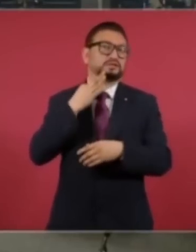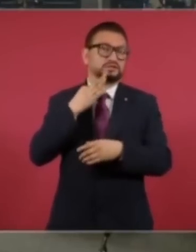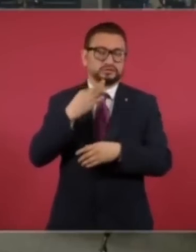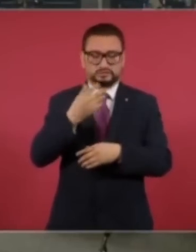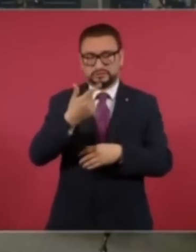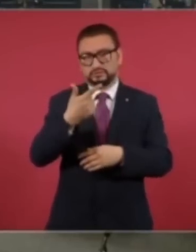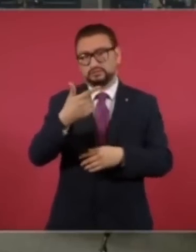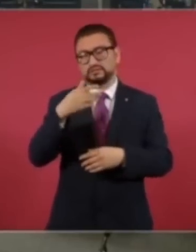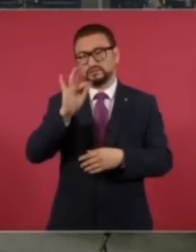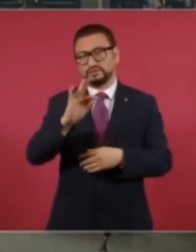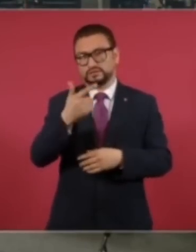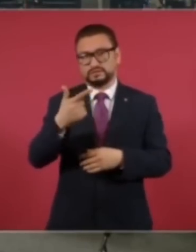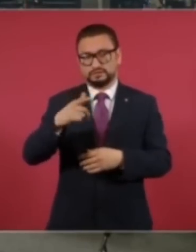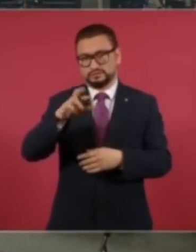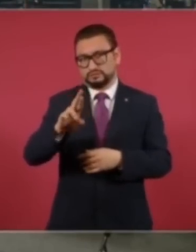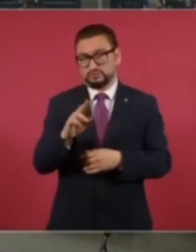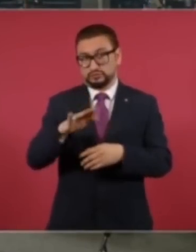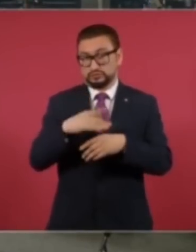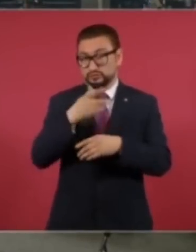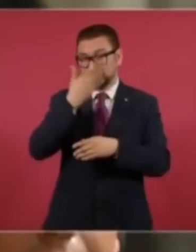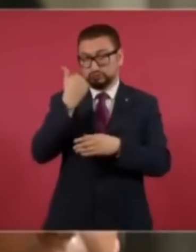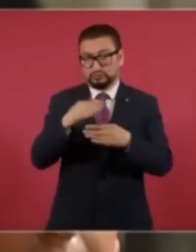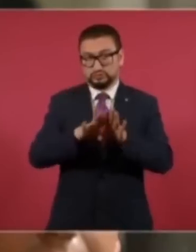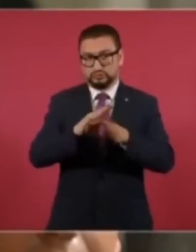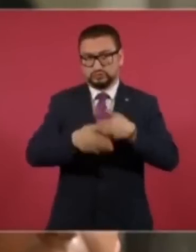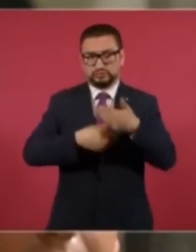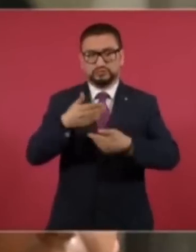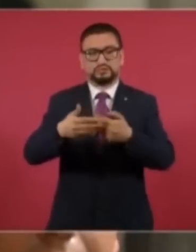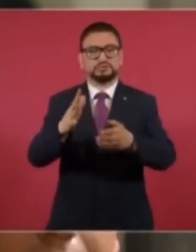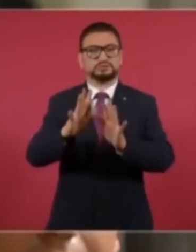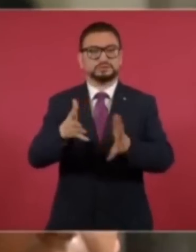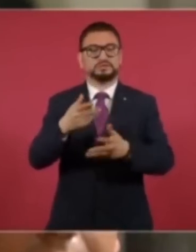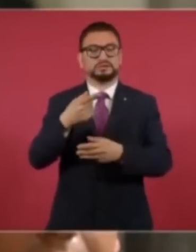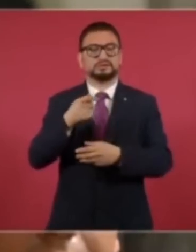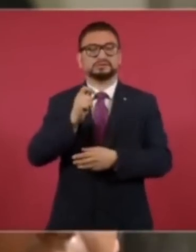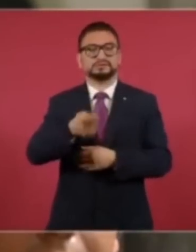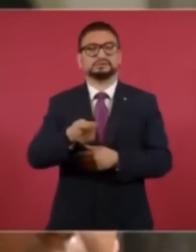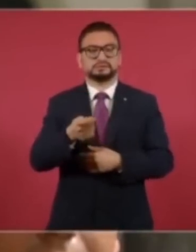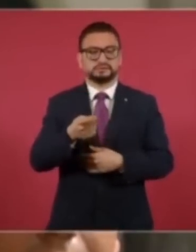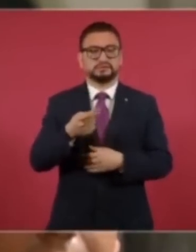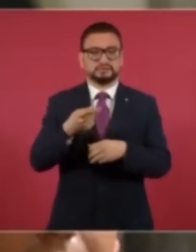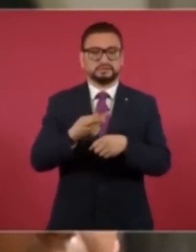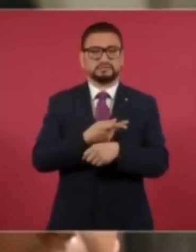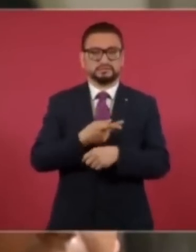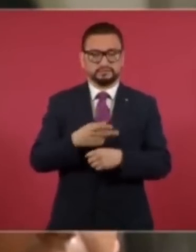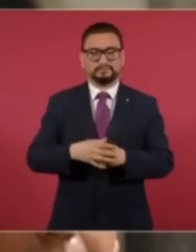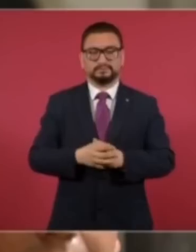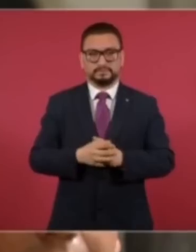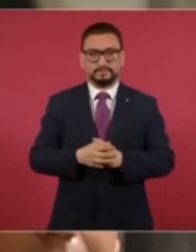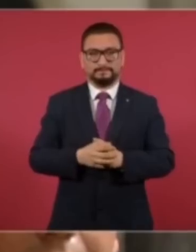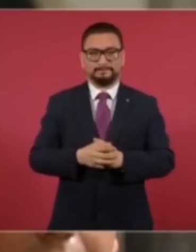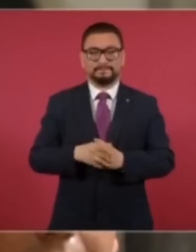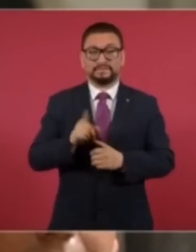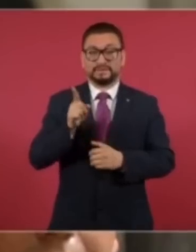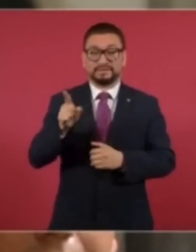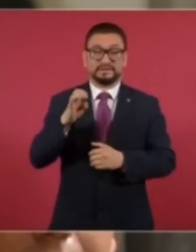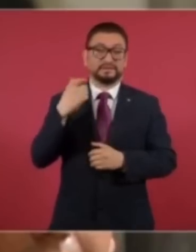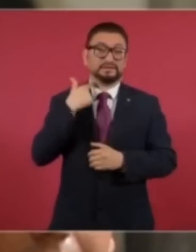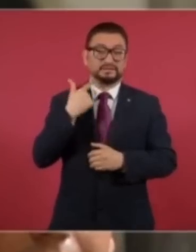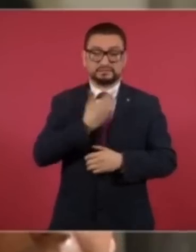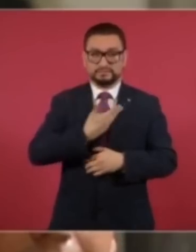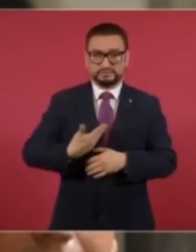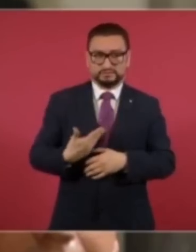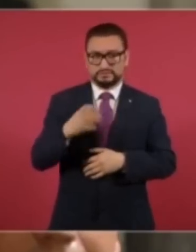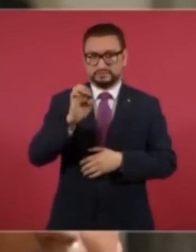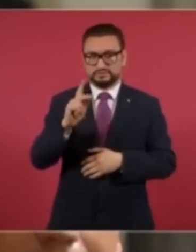la República. No sabemos en qué situación se encuentra, pero se trata de esta relación que tuvo el expresidente